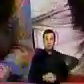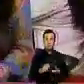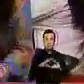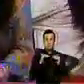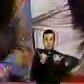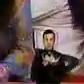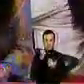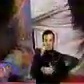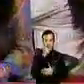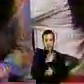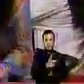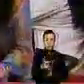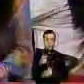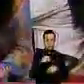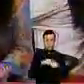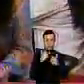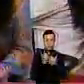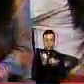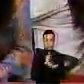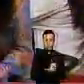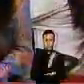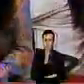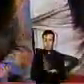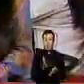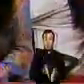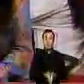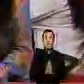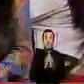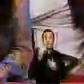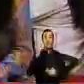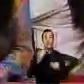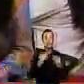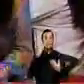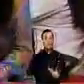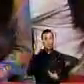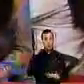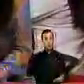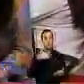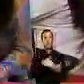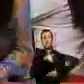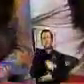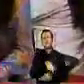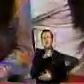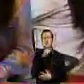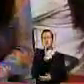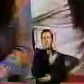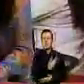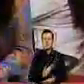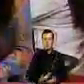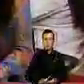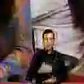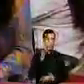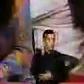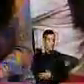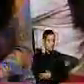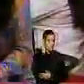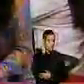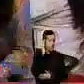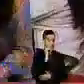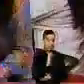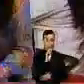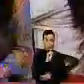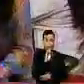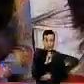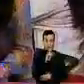Comisión de Fiscalización de la Asamblea conoció la solicitud de juicio político en contra de la presidenta del Consejo Nacional Electoral,